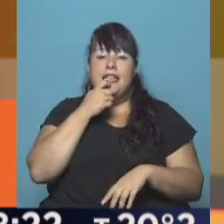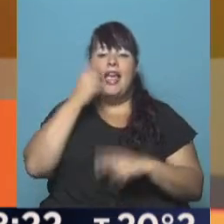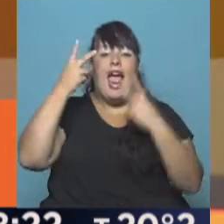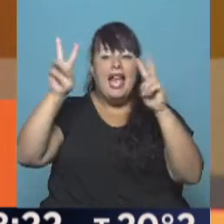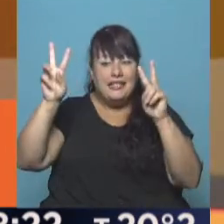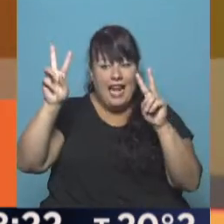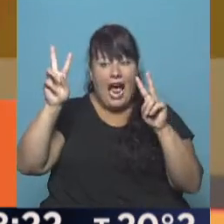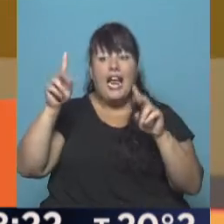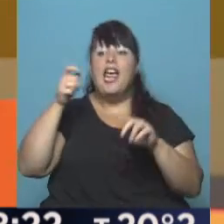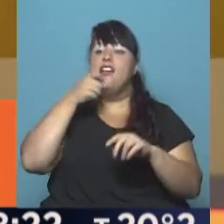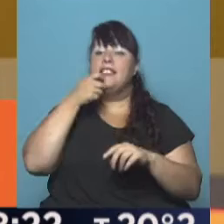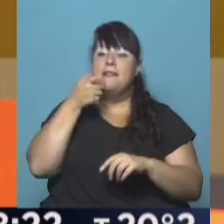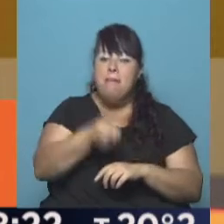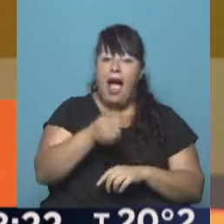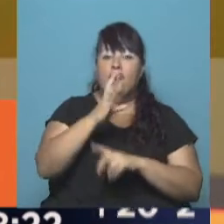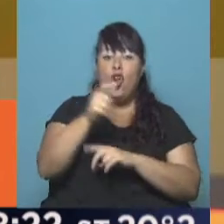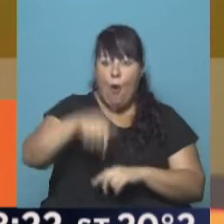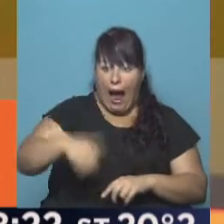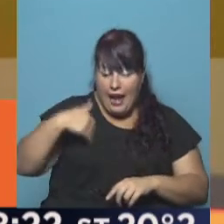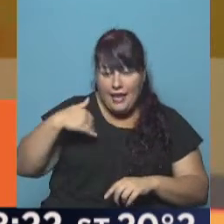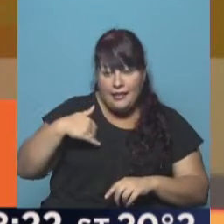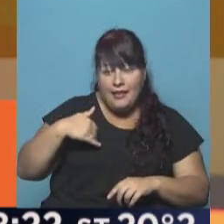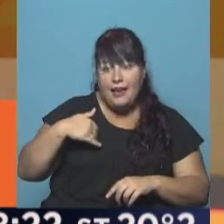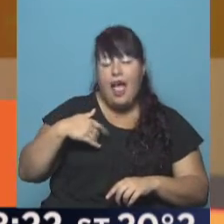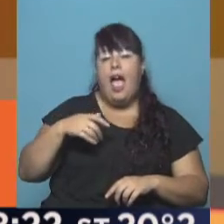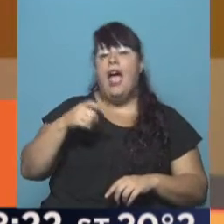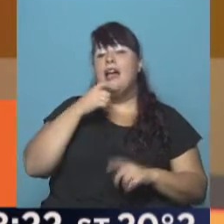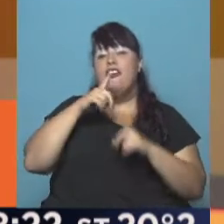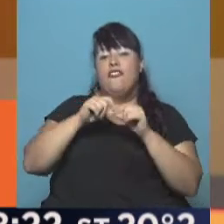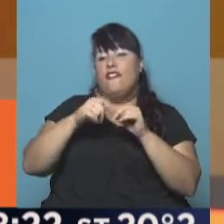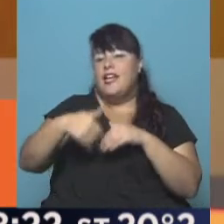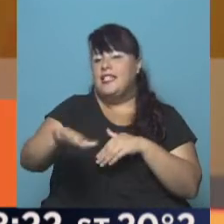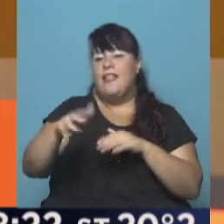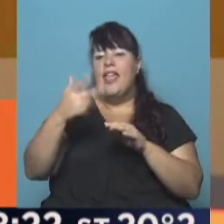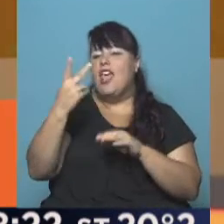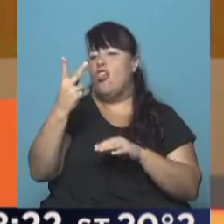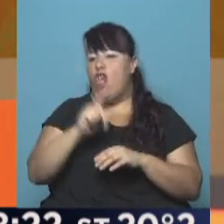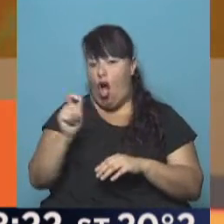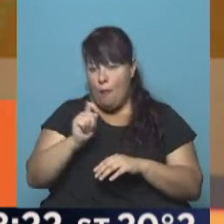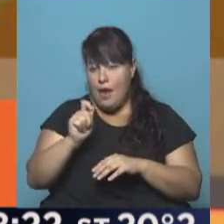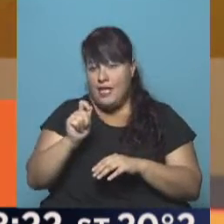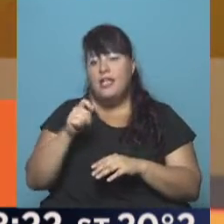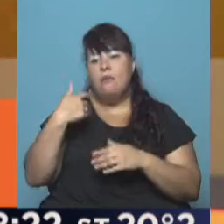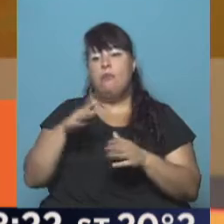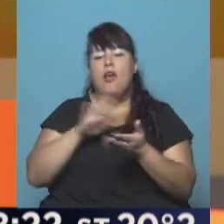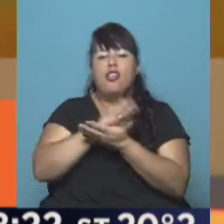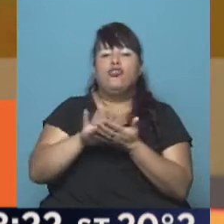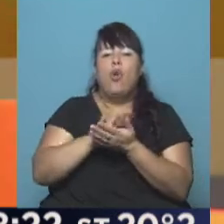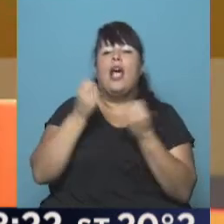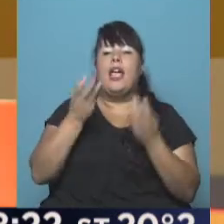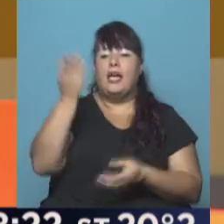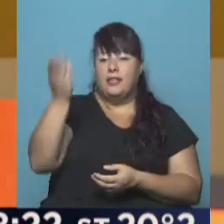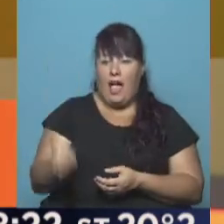que cometan delitos en nuestro país a lo en un plazo no mayor a 60 días pueda ser resuelta